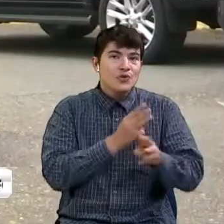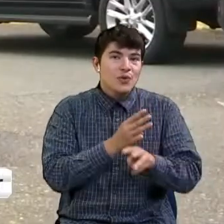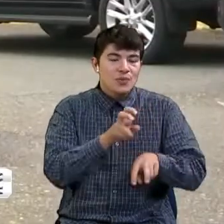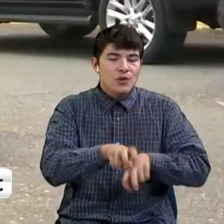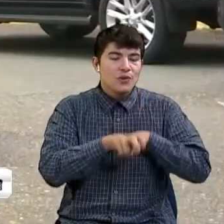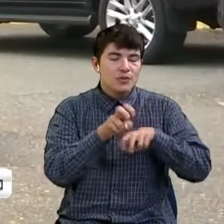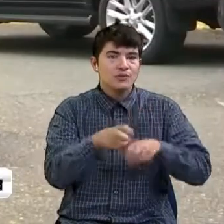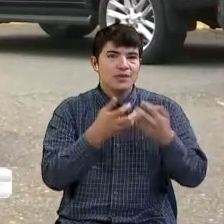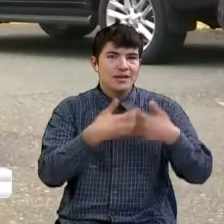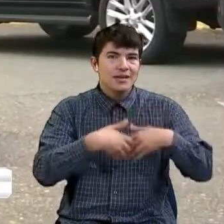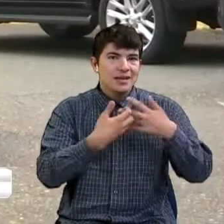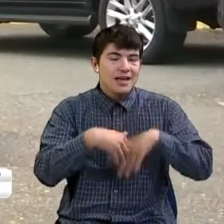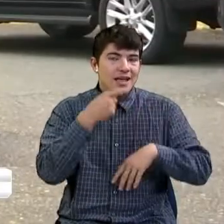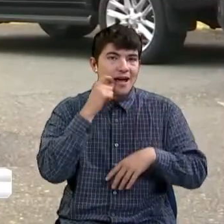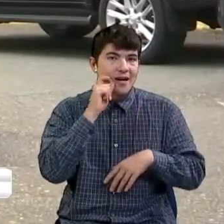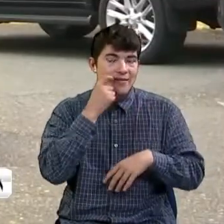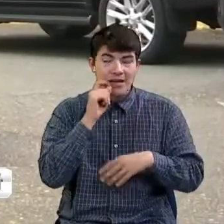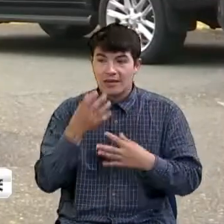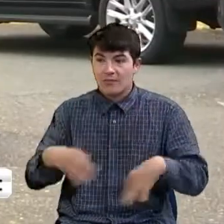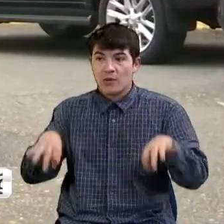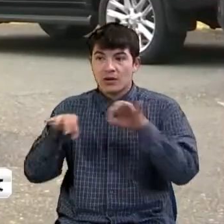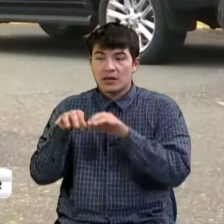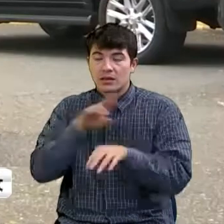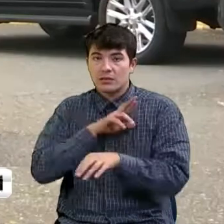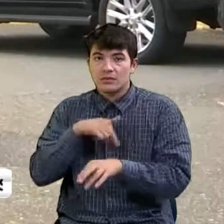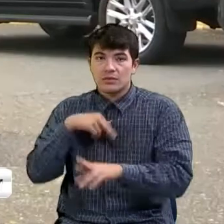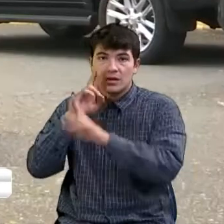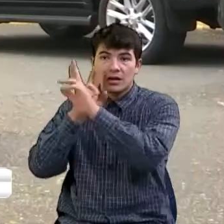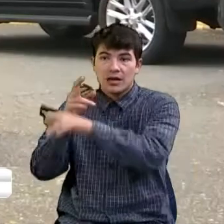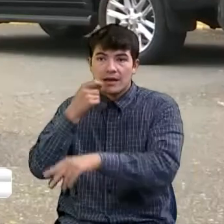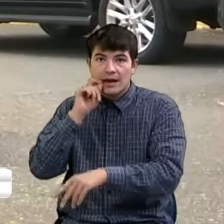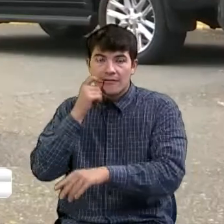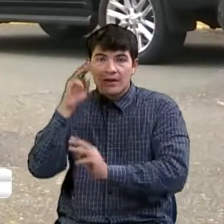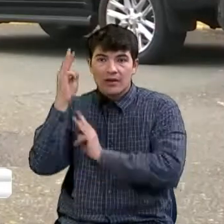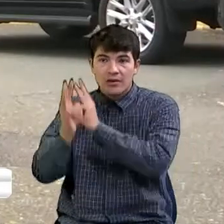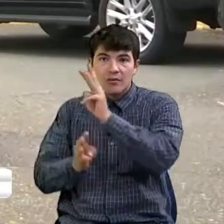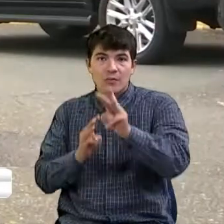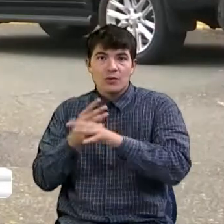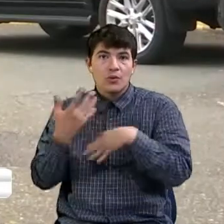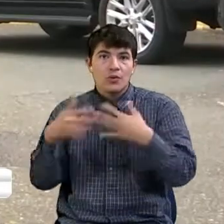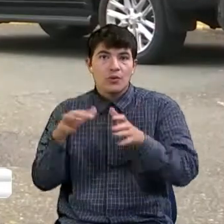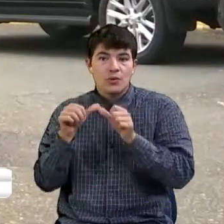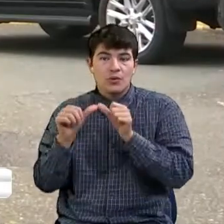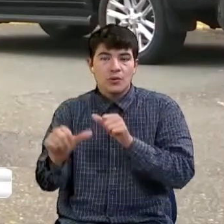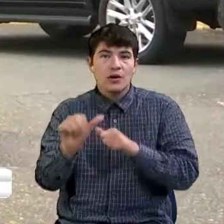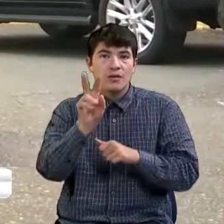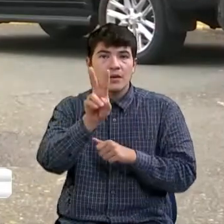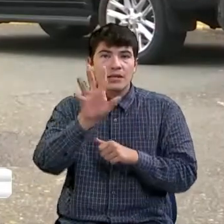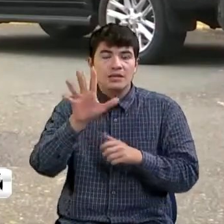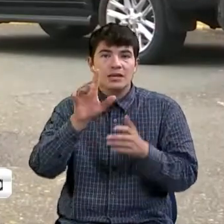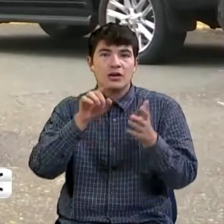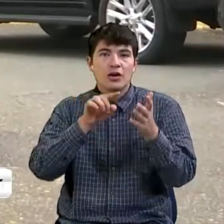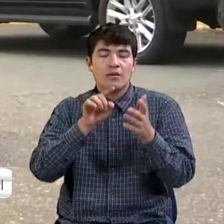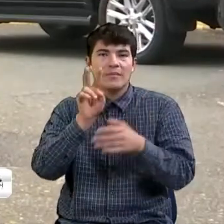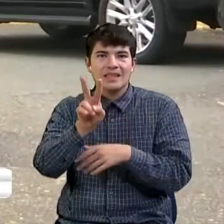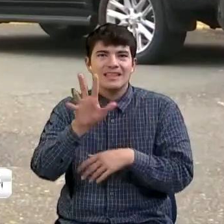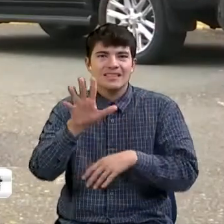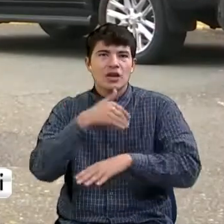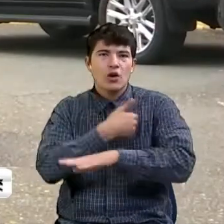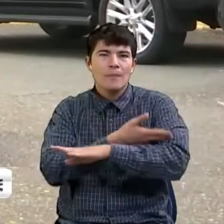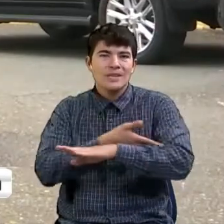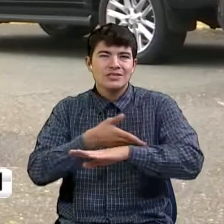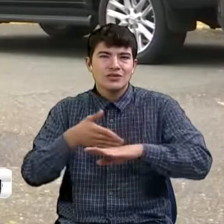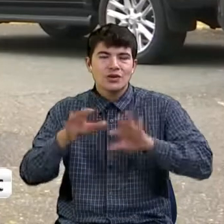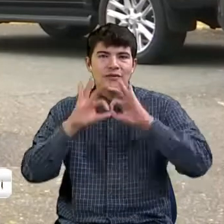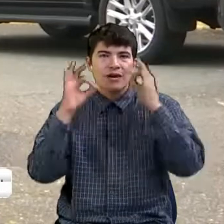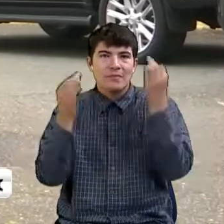pues finalmente es importante resaltar que el café significa a nivel mundial el sustento de más de 25 millones de familias en más